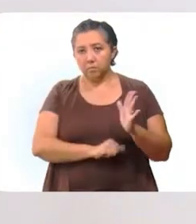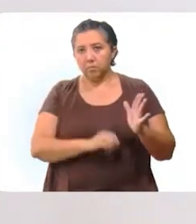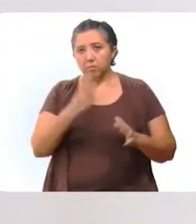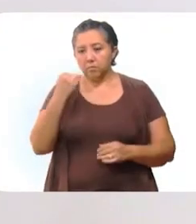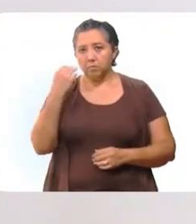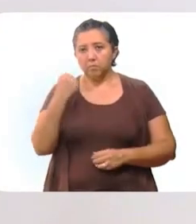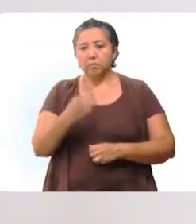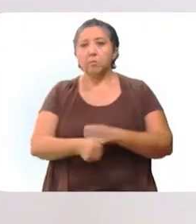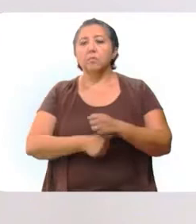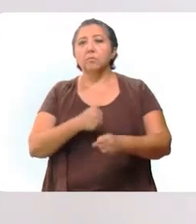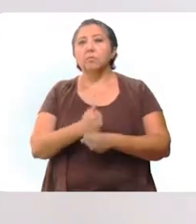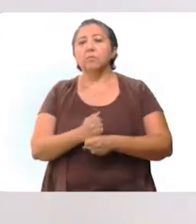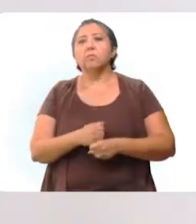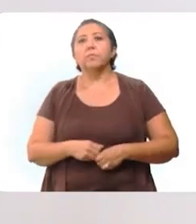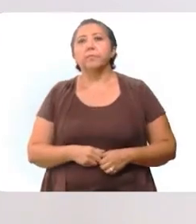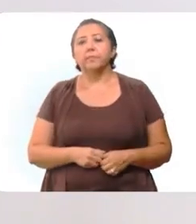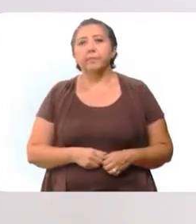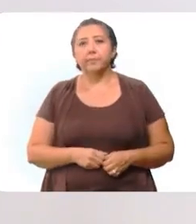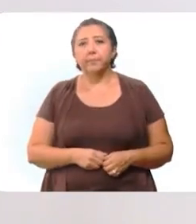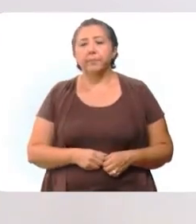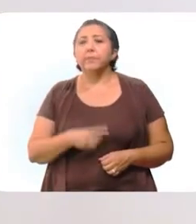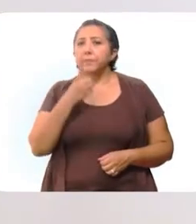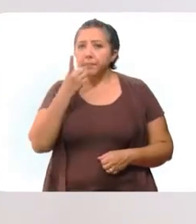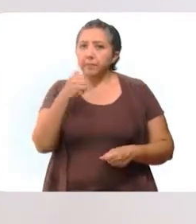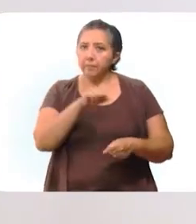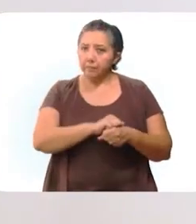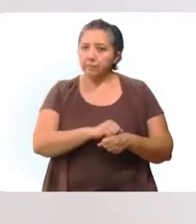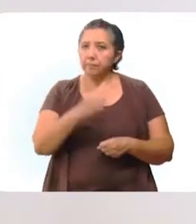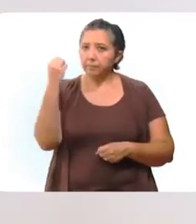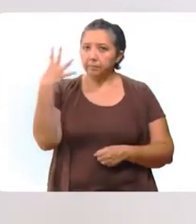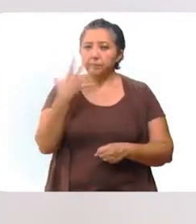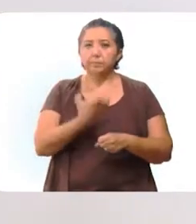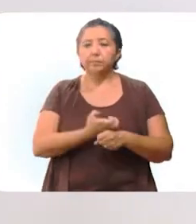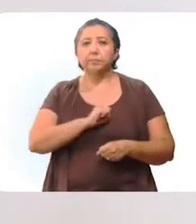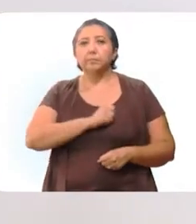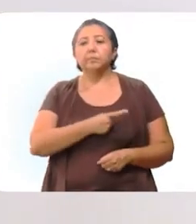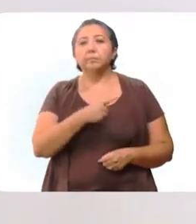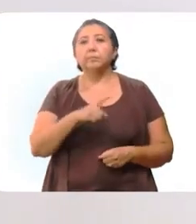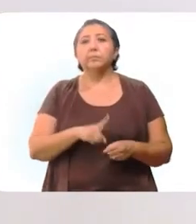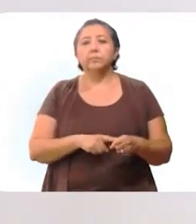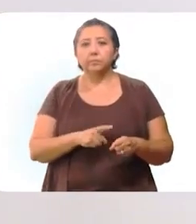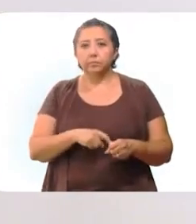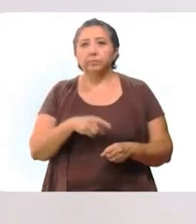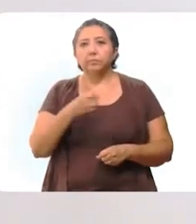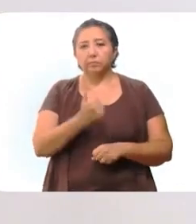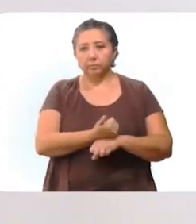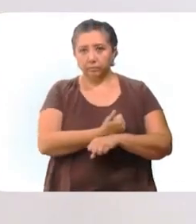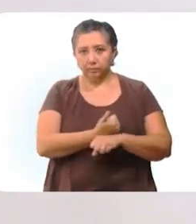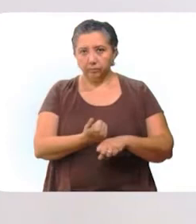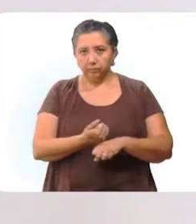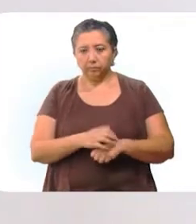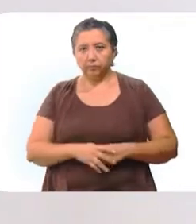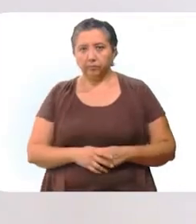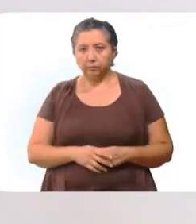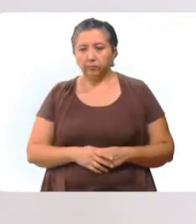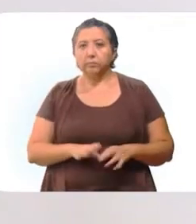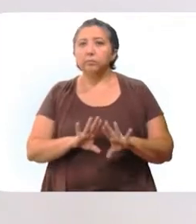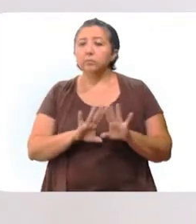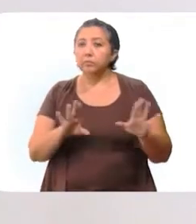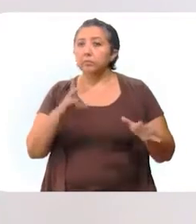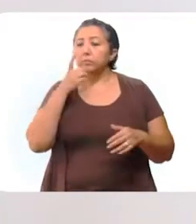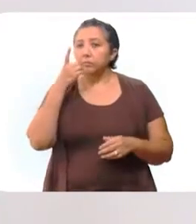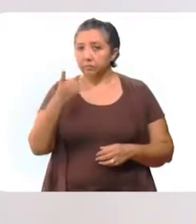a 99 años. Los indicadores semanales del Semáforo Estatal de Salud marcan color amarillo. Como